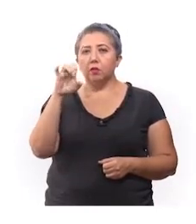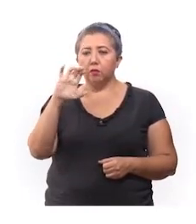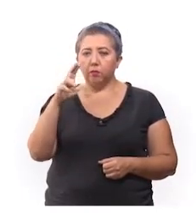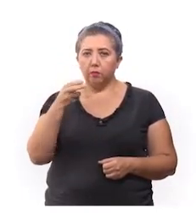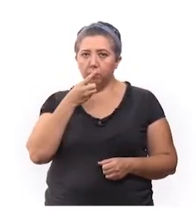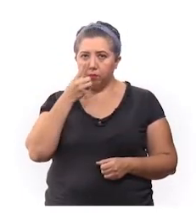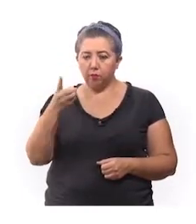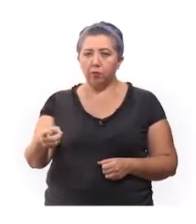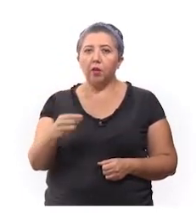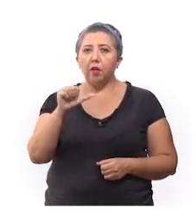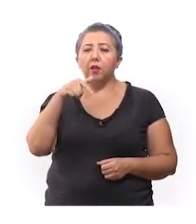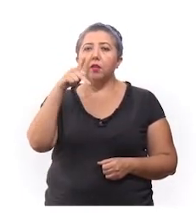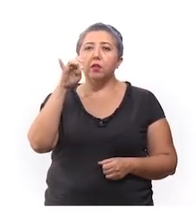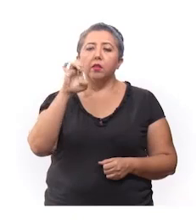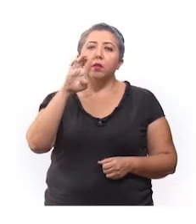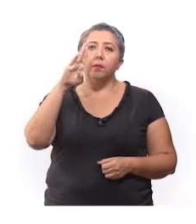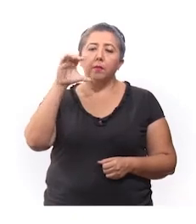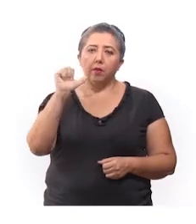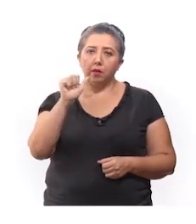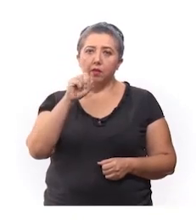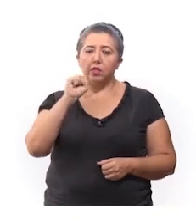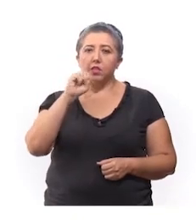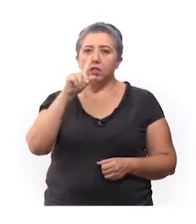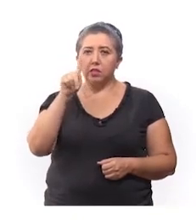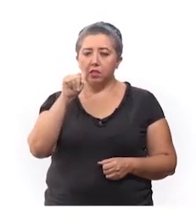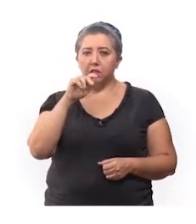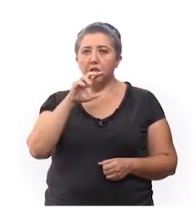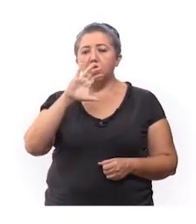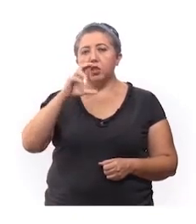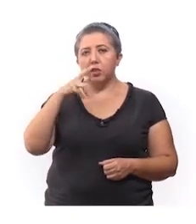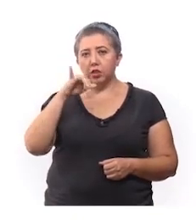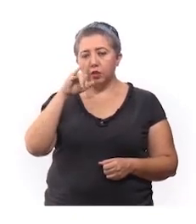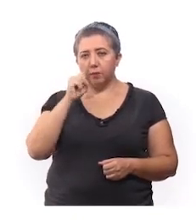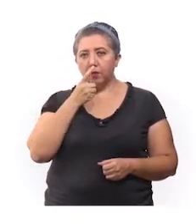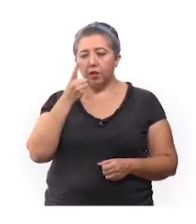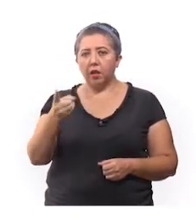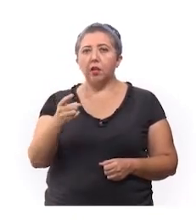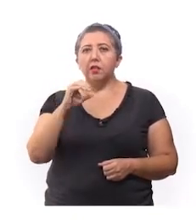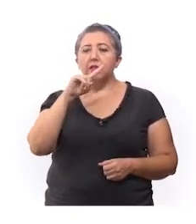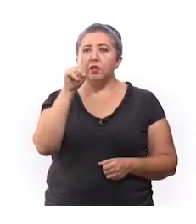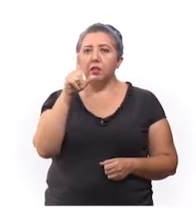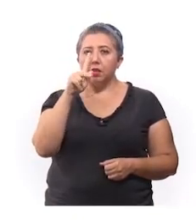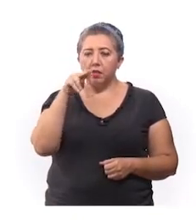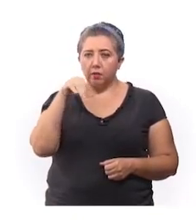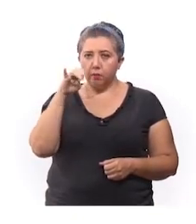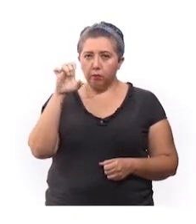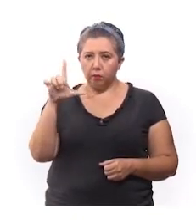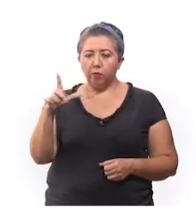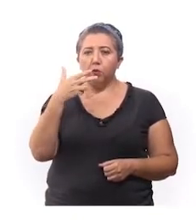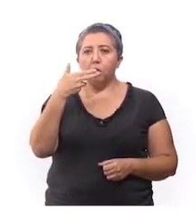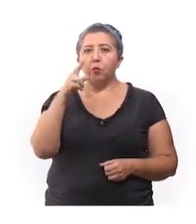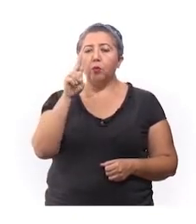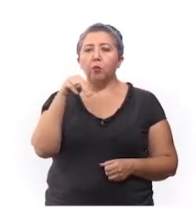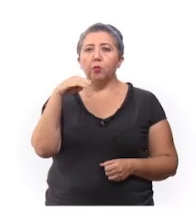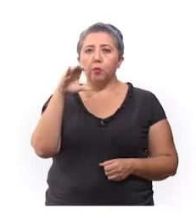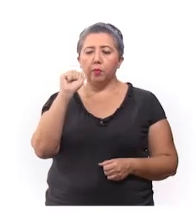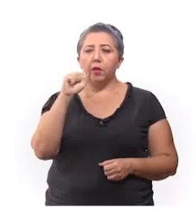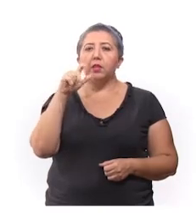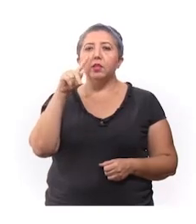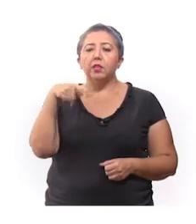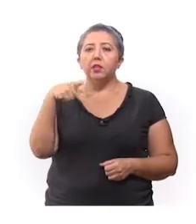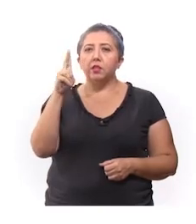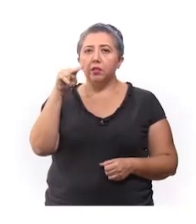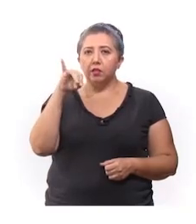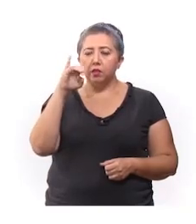Ticul, y 1 en Aquil, Baca, Canzacap, Chaxinquín, Chichimilá, Concal, Semul, Jalachó, Junucmá, Quinchil,